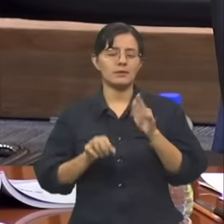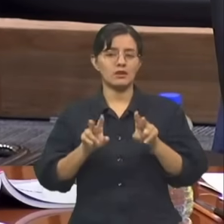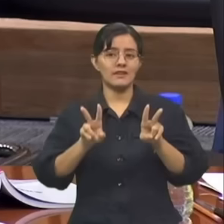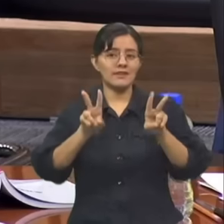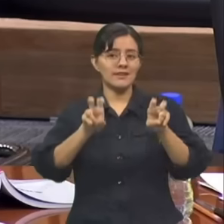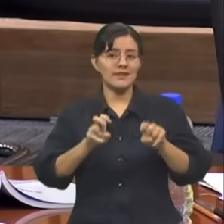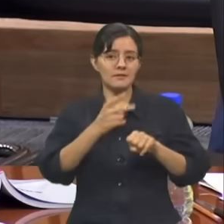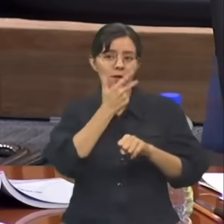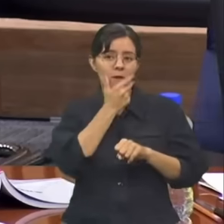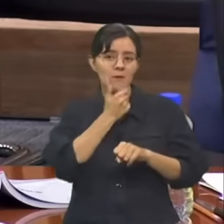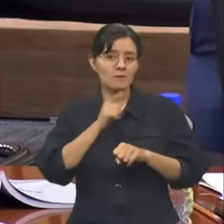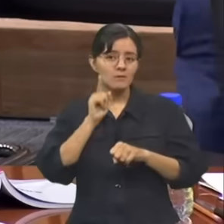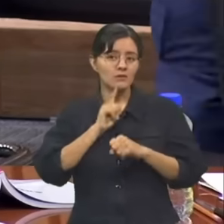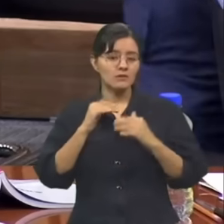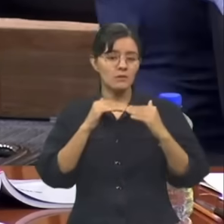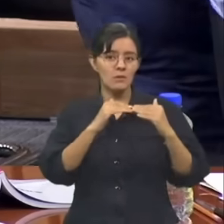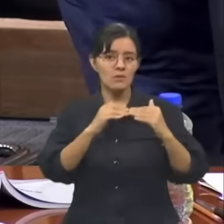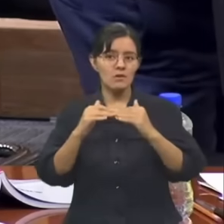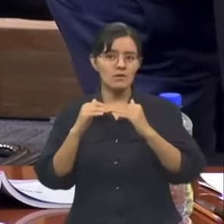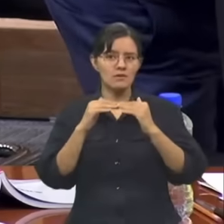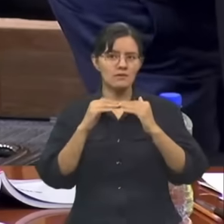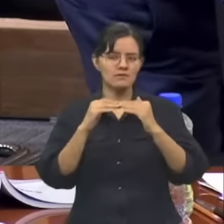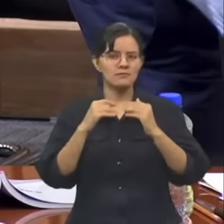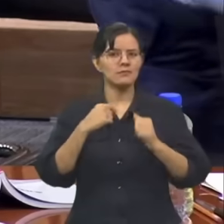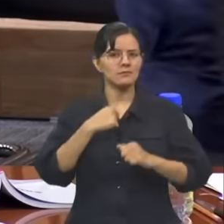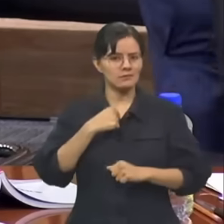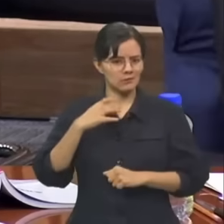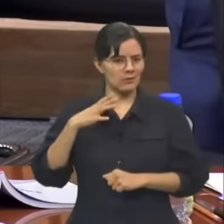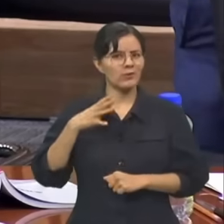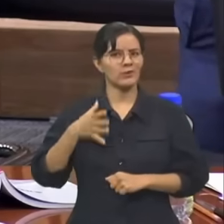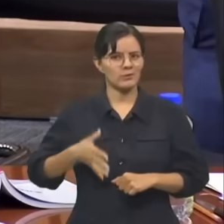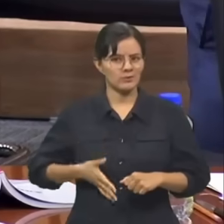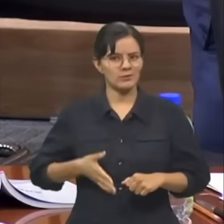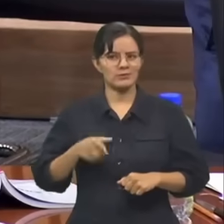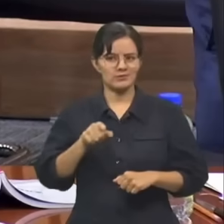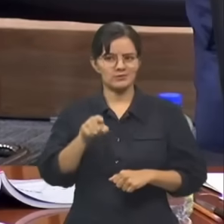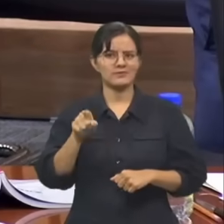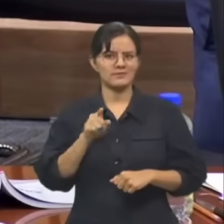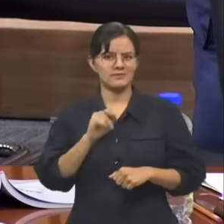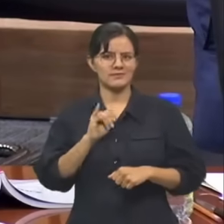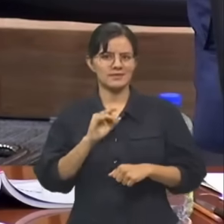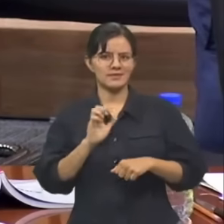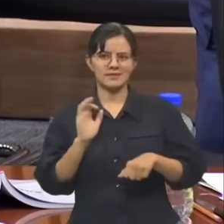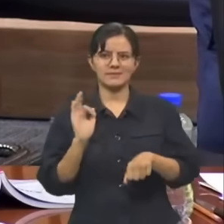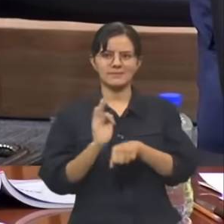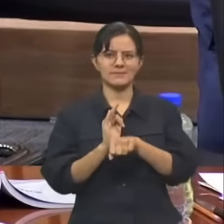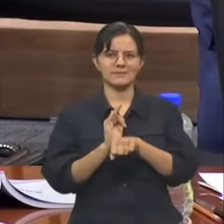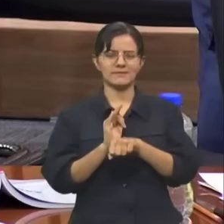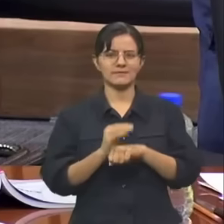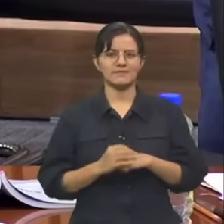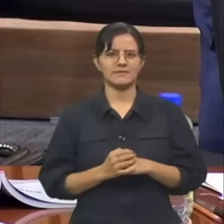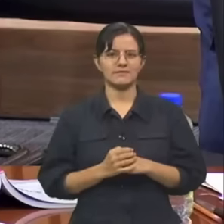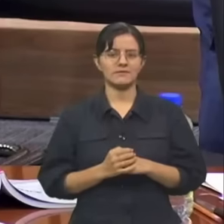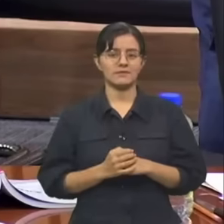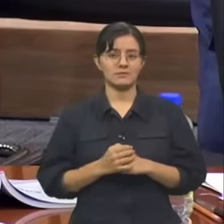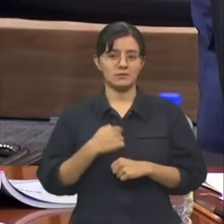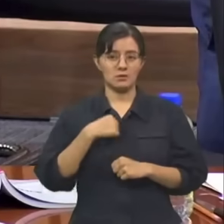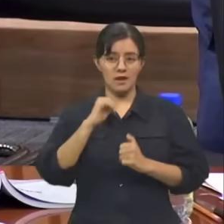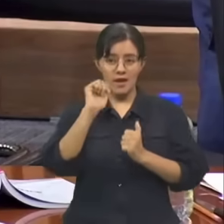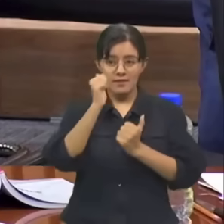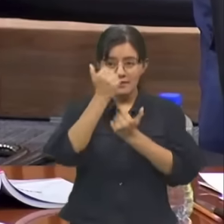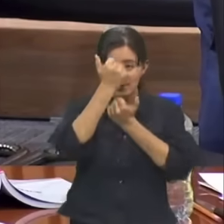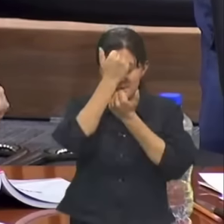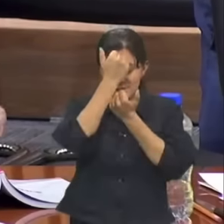de ellas de las que me enorgullezco que lo hayan hecho y de las que no me arrepiento que lo